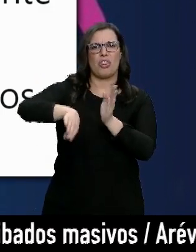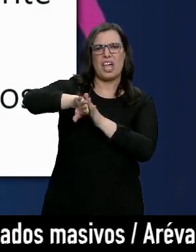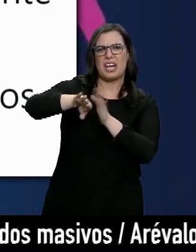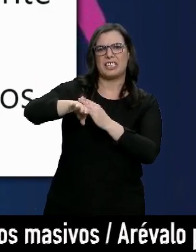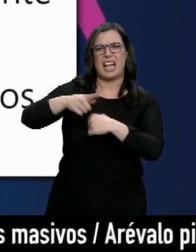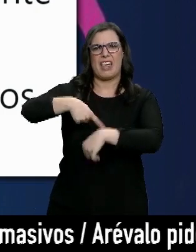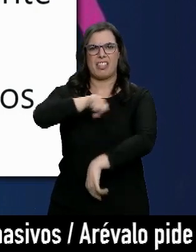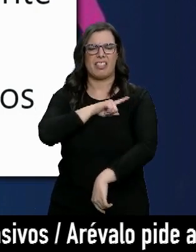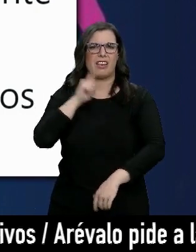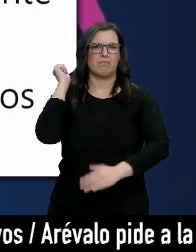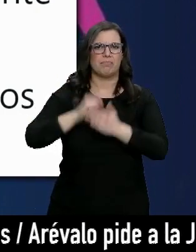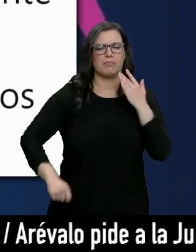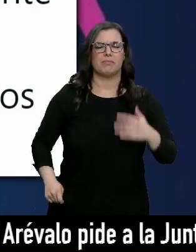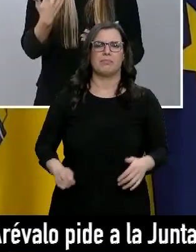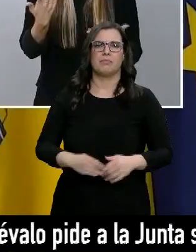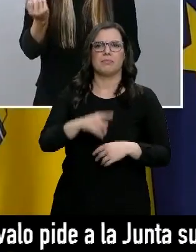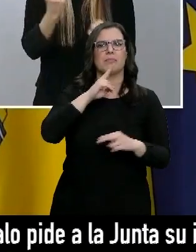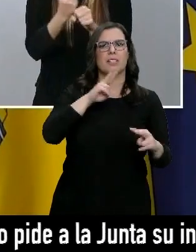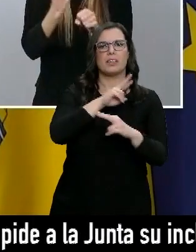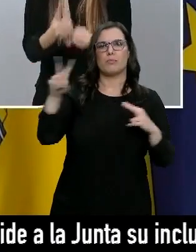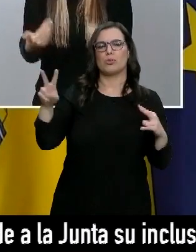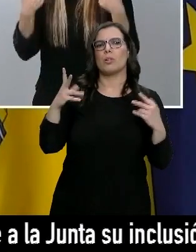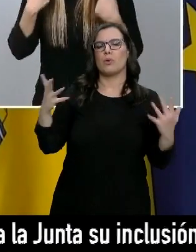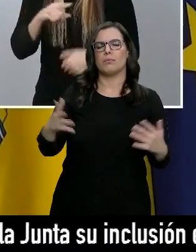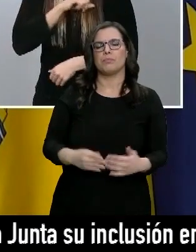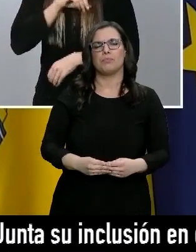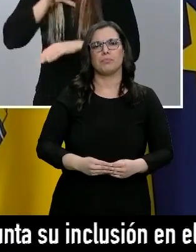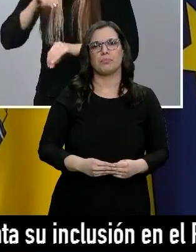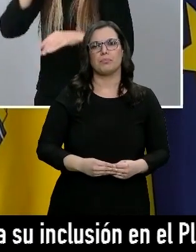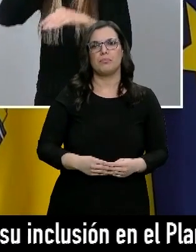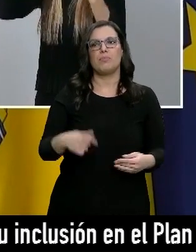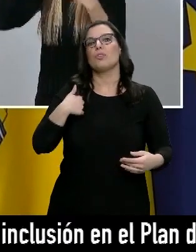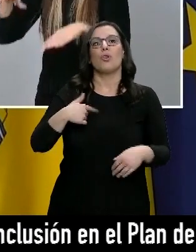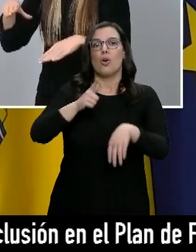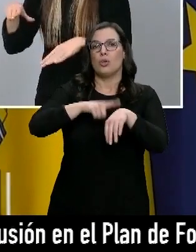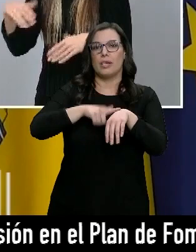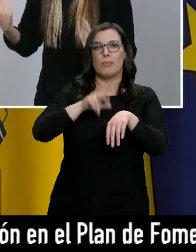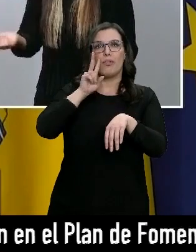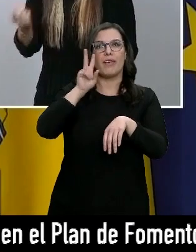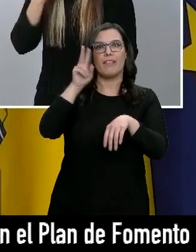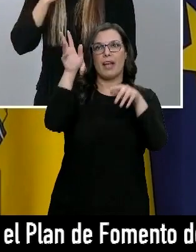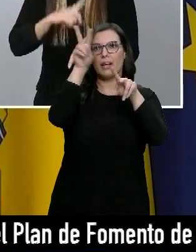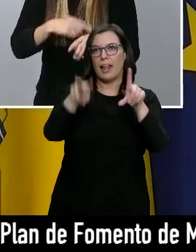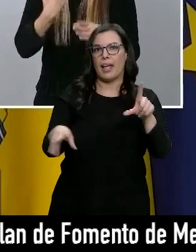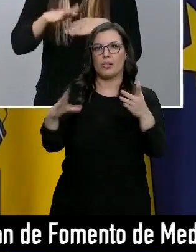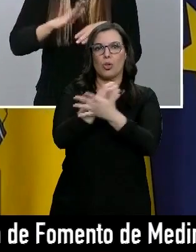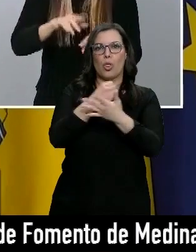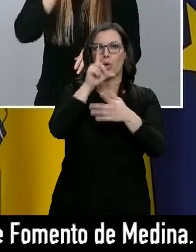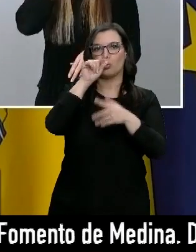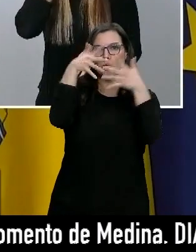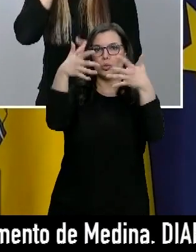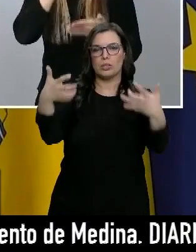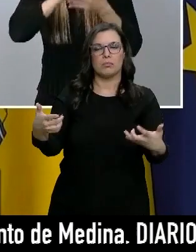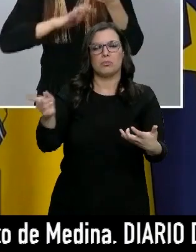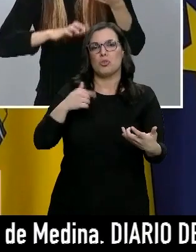Robles le ha contestado. No tengo tiempo a leer tuits, respeto siempre las opiniones